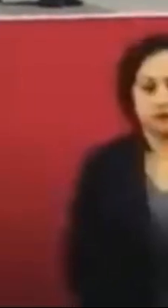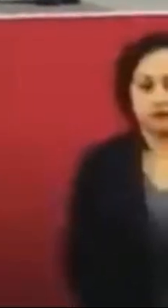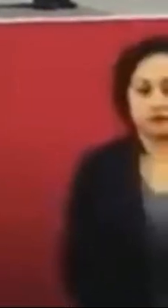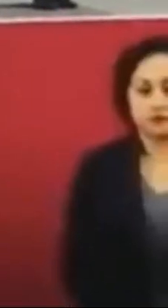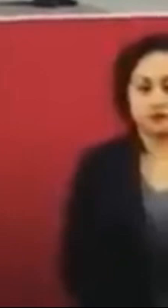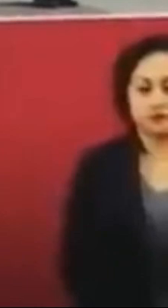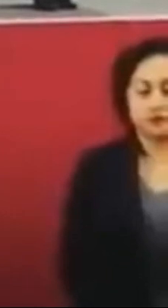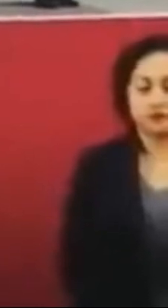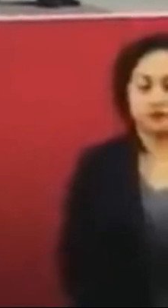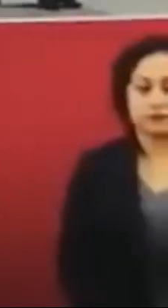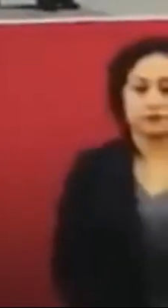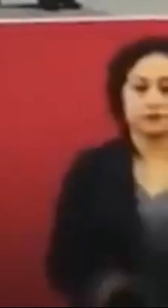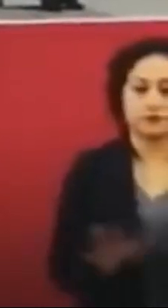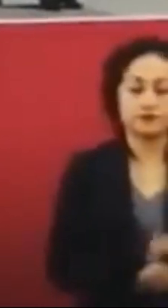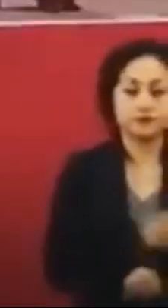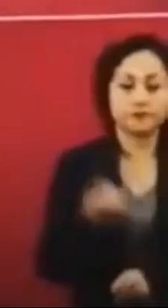que